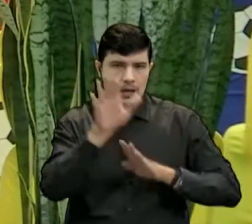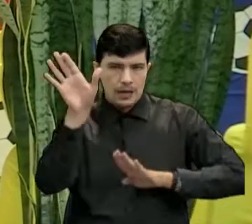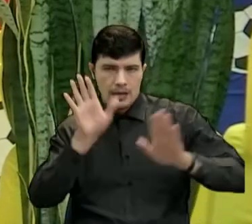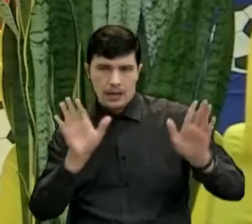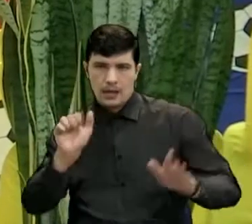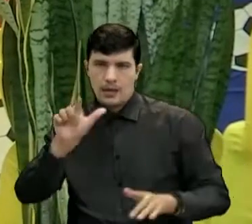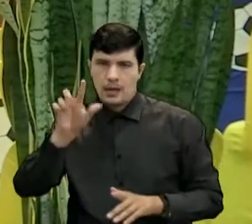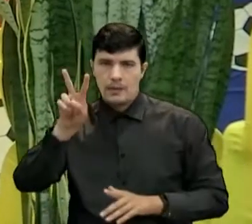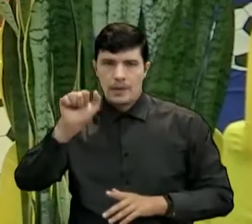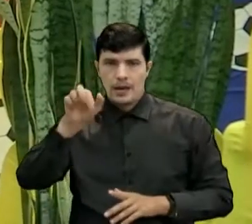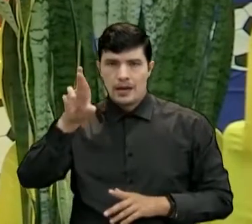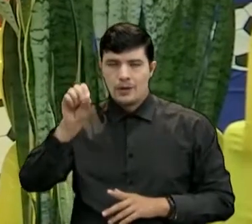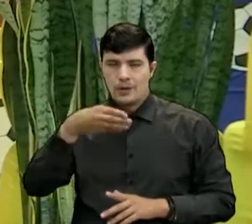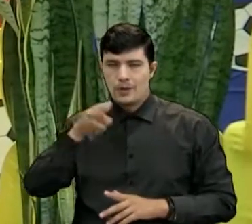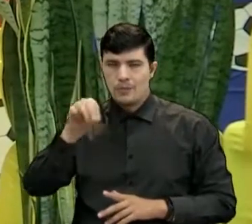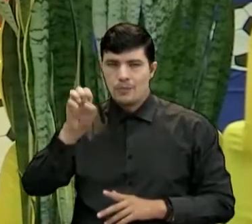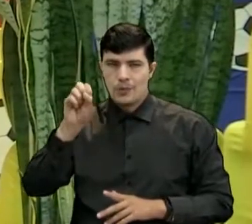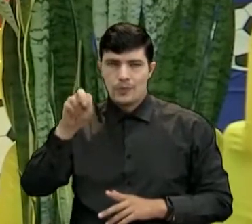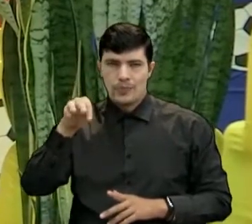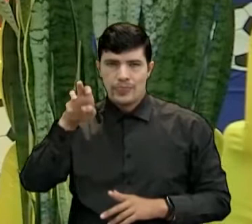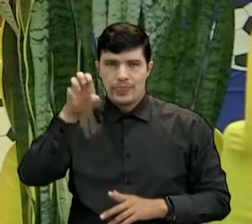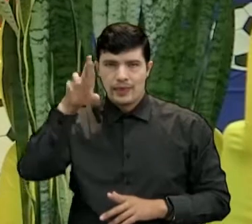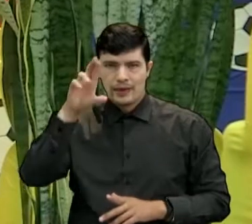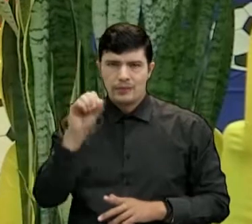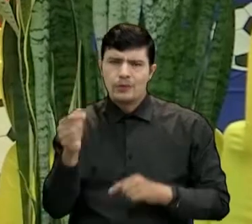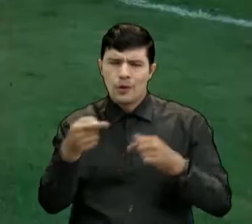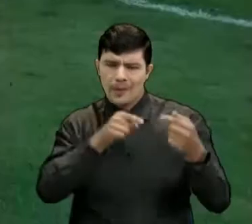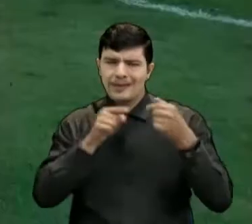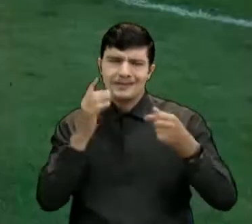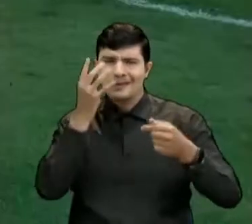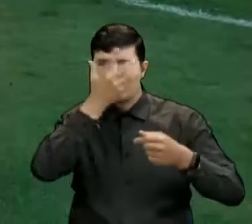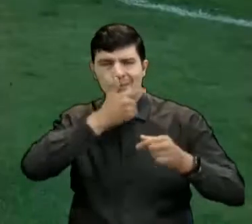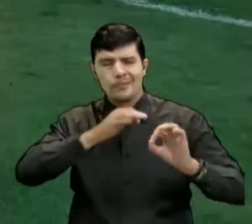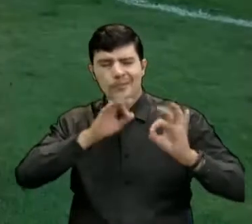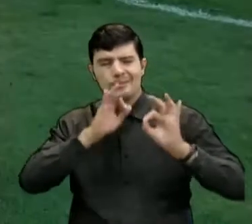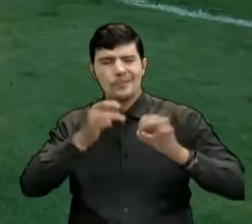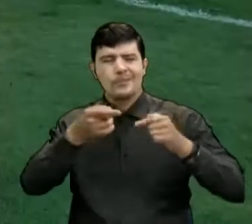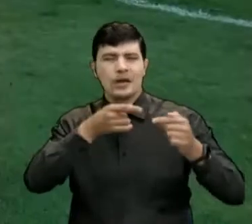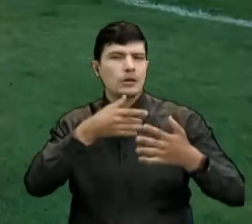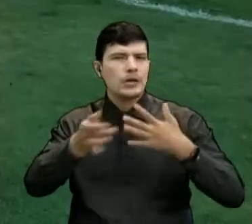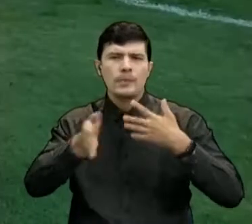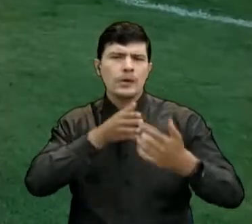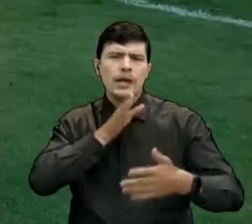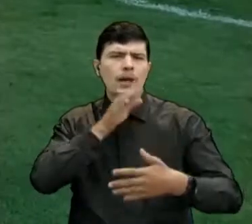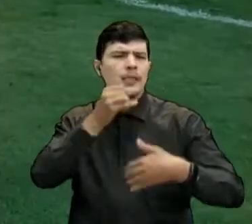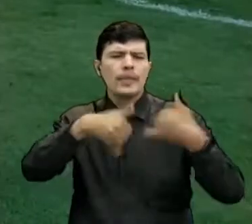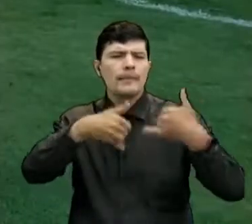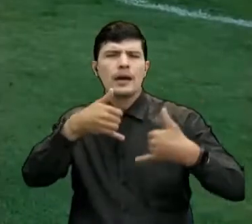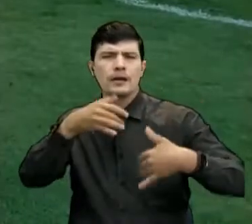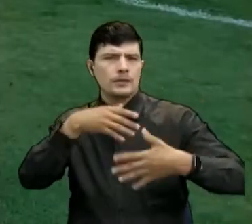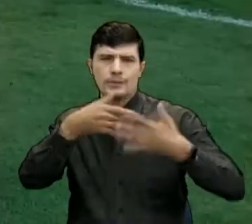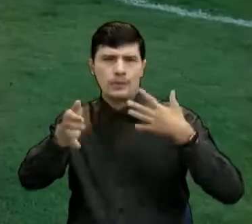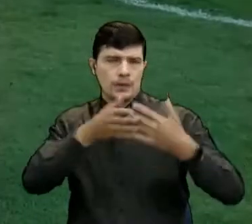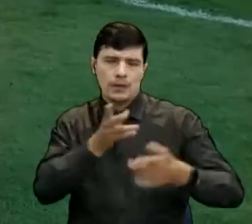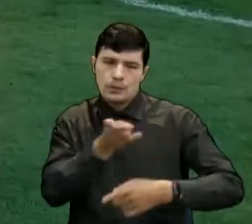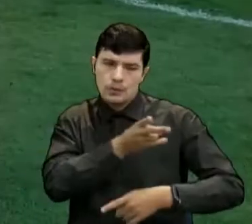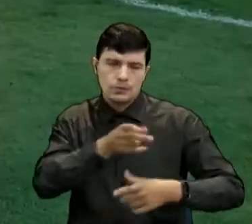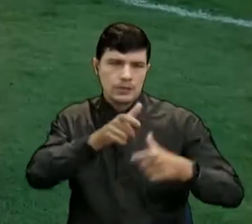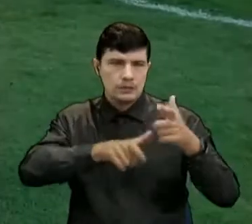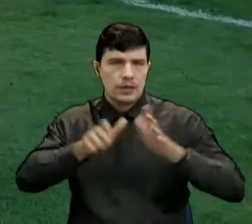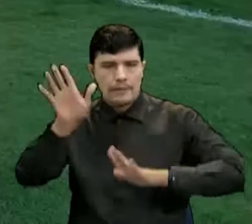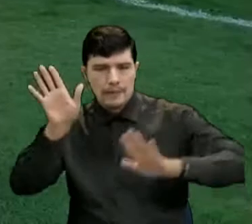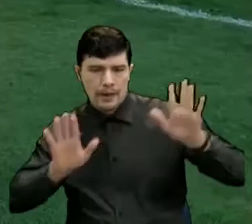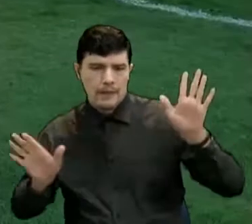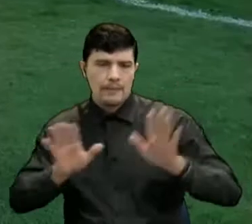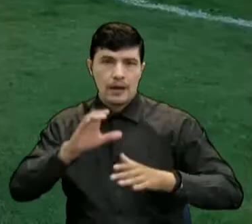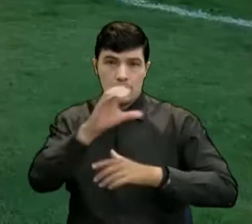bastante bonita entre los dos porteros de la selección nacional. Sin importar quién juegue, los porteros de la selección Colombia son amigos y día a día